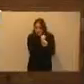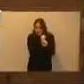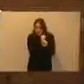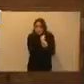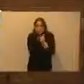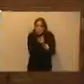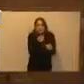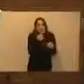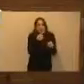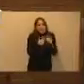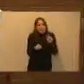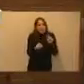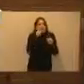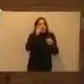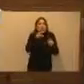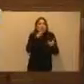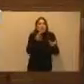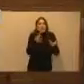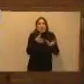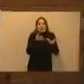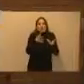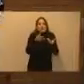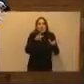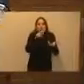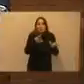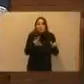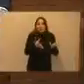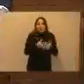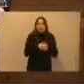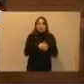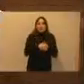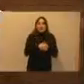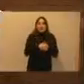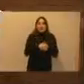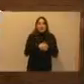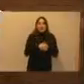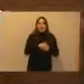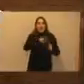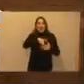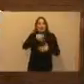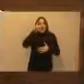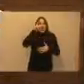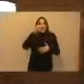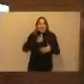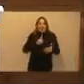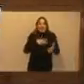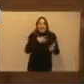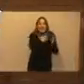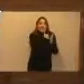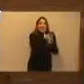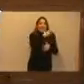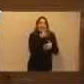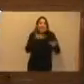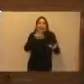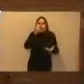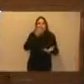distintas. No sé si lo es por contigüidad, por metonimia, por capilaridad, no sé el fenómeno químico o físico que usted me podrá explicar. Le voy a